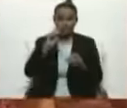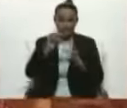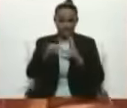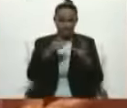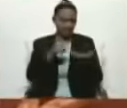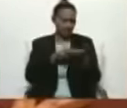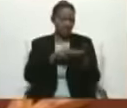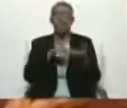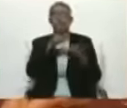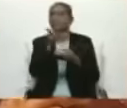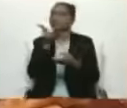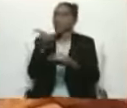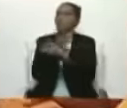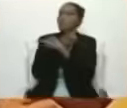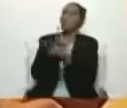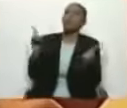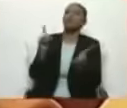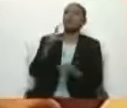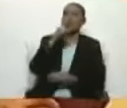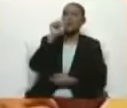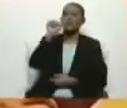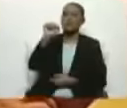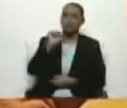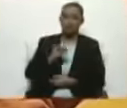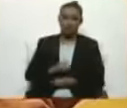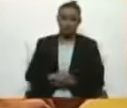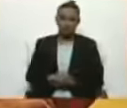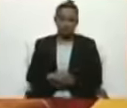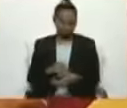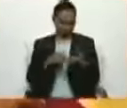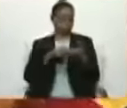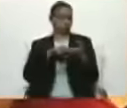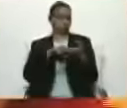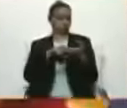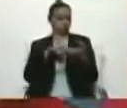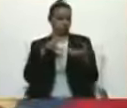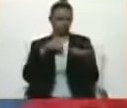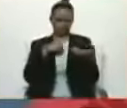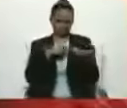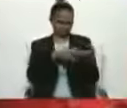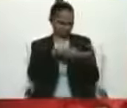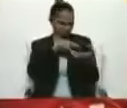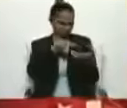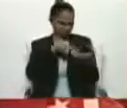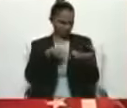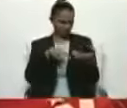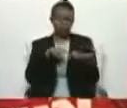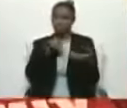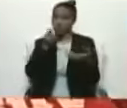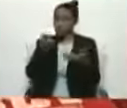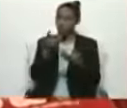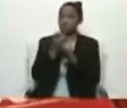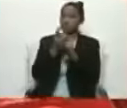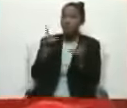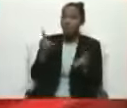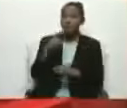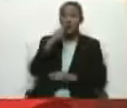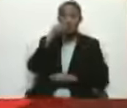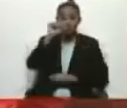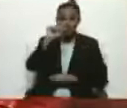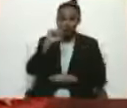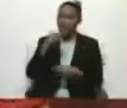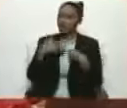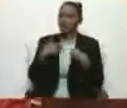Nicolás y te garantizamos tu estabilidad en una, donde tú